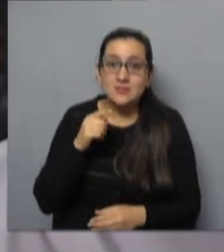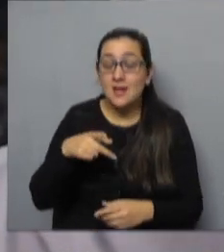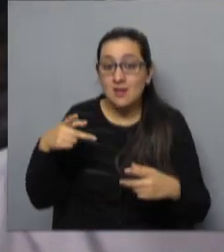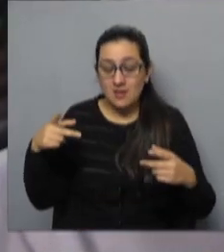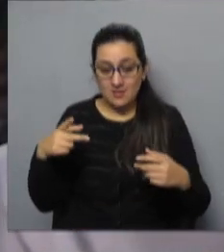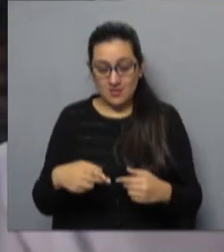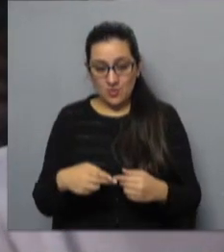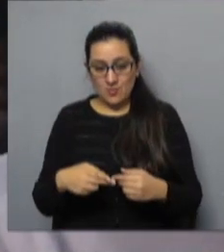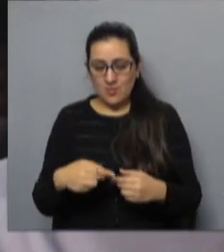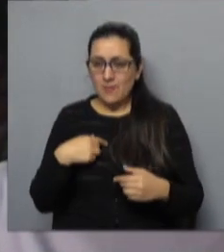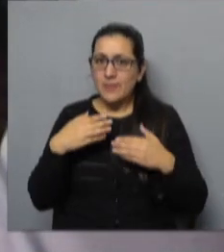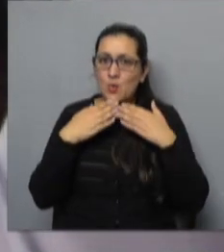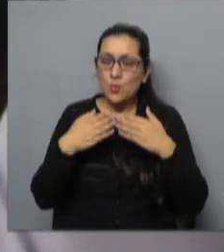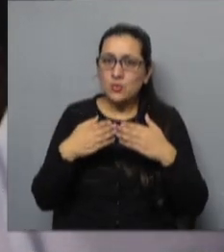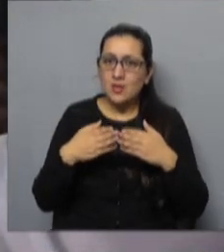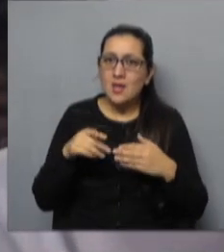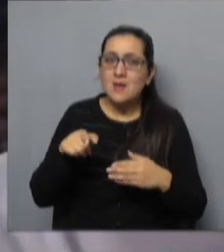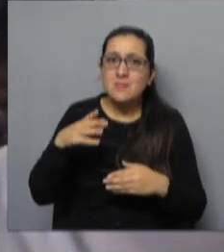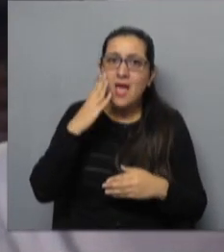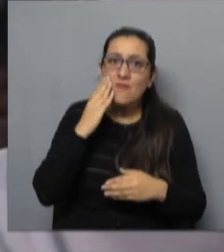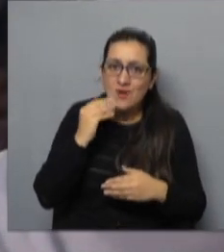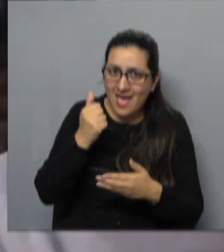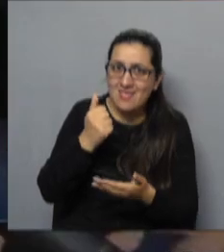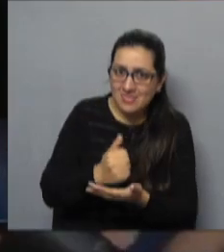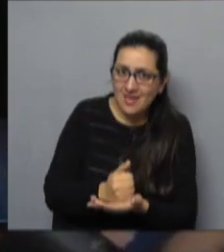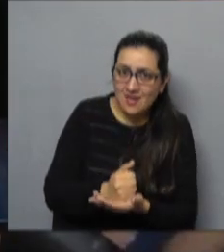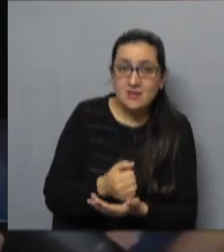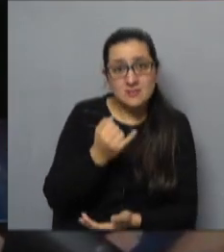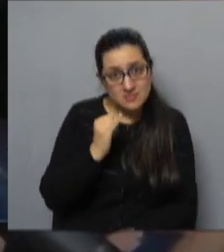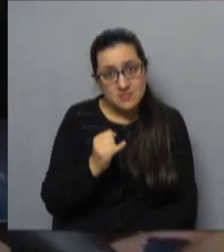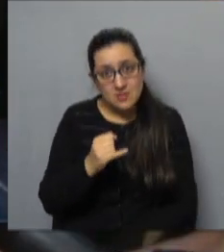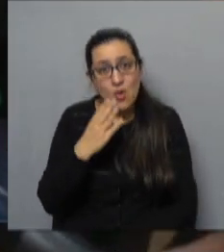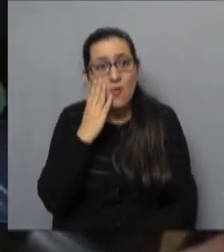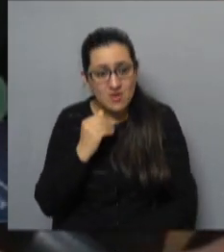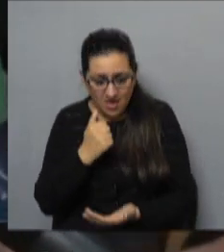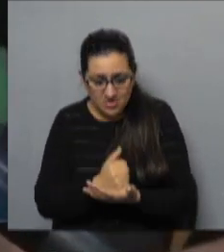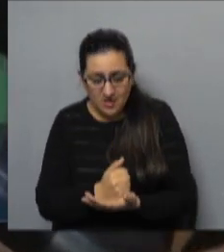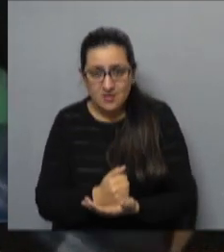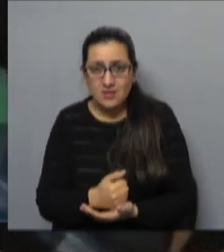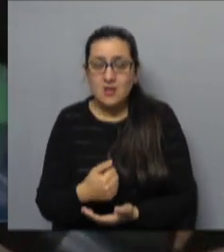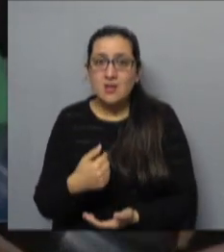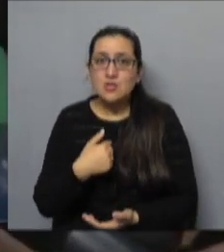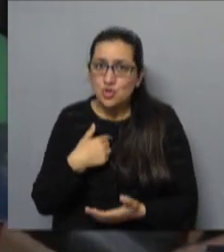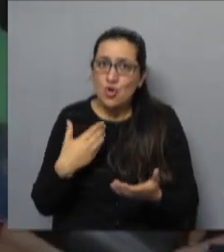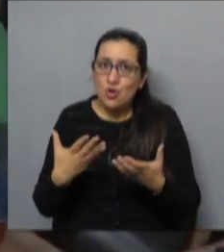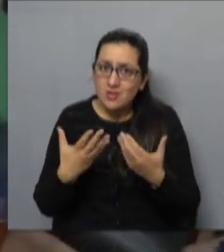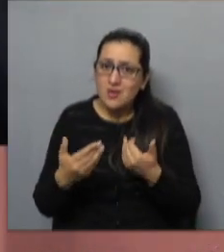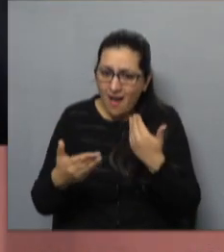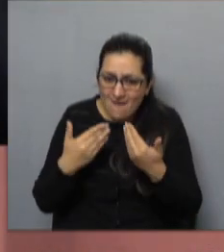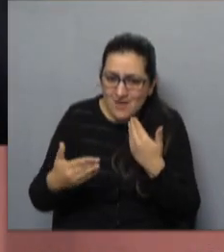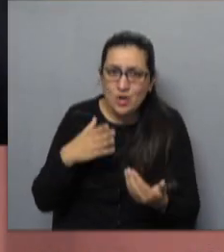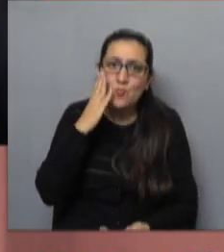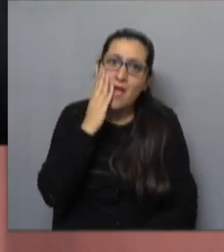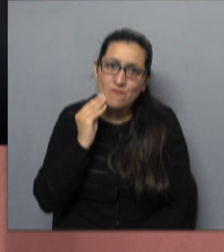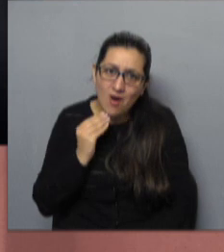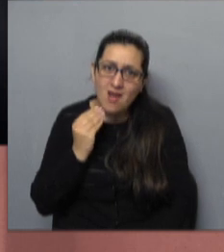interrumpe y pregunta, ¿y mi abuela está ahí? Sí, tu abuela está acá. Entonces quiero hablar con mi abuela.